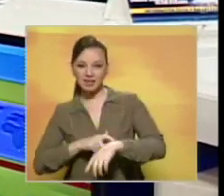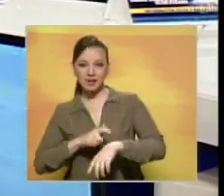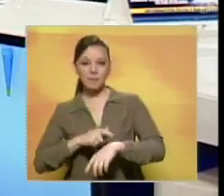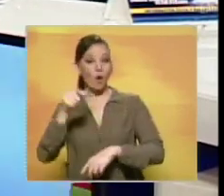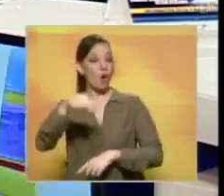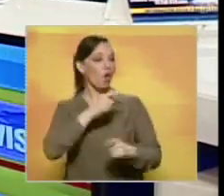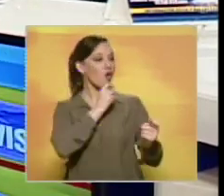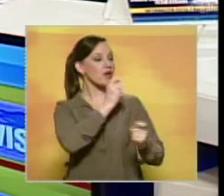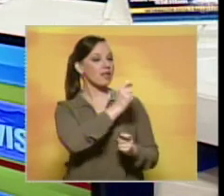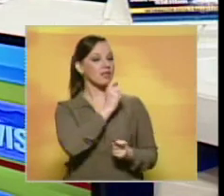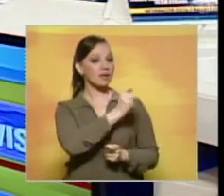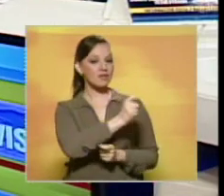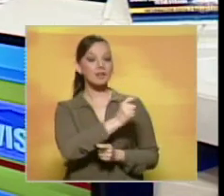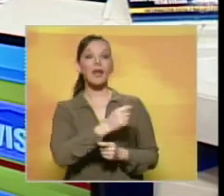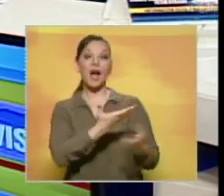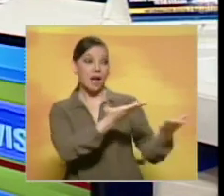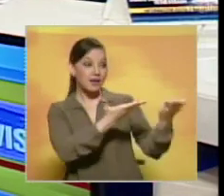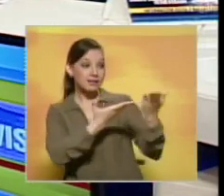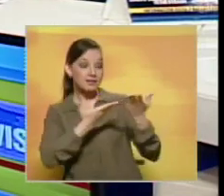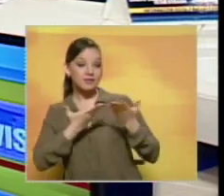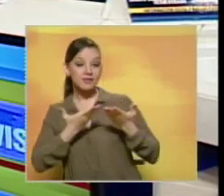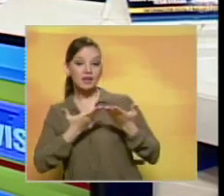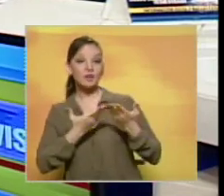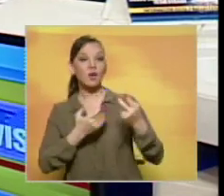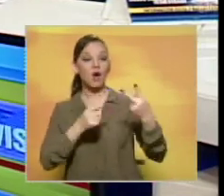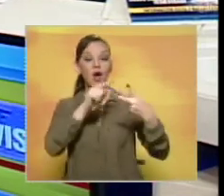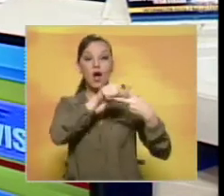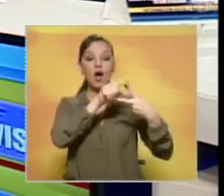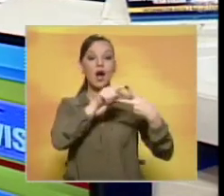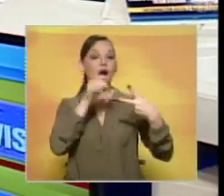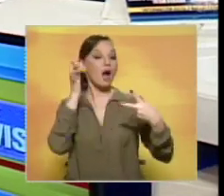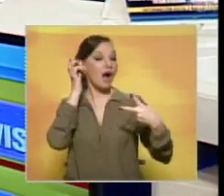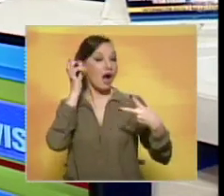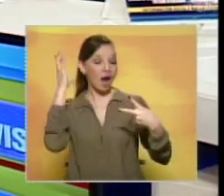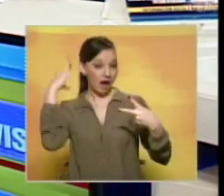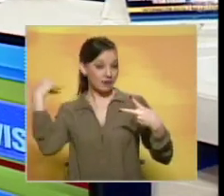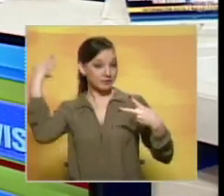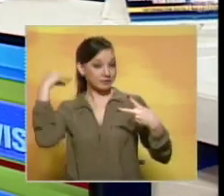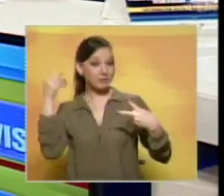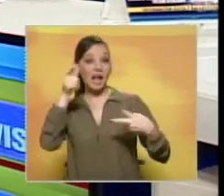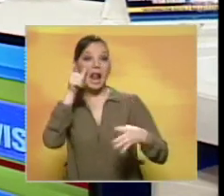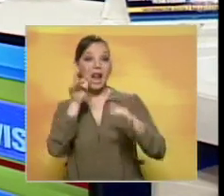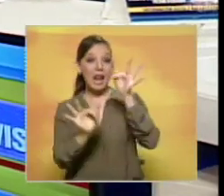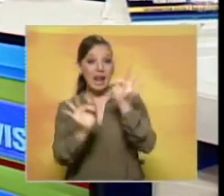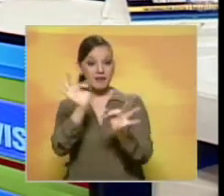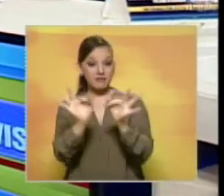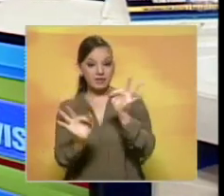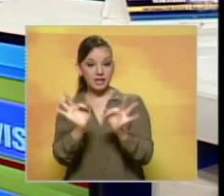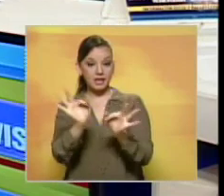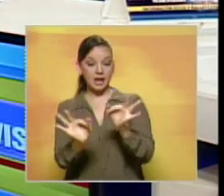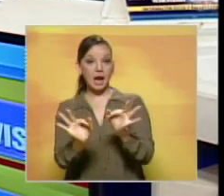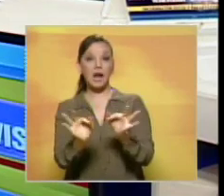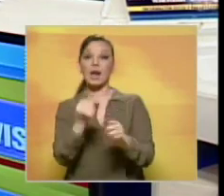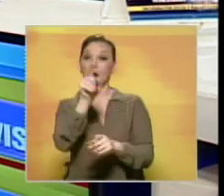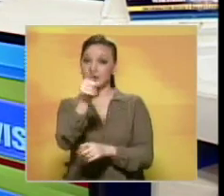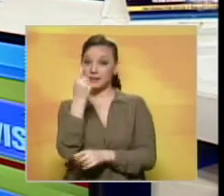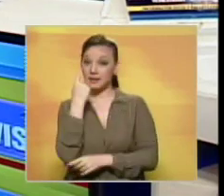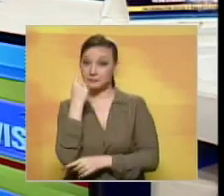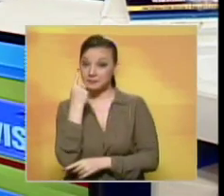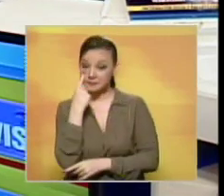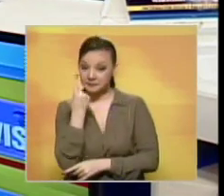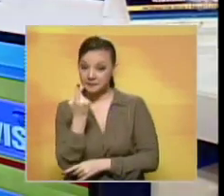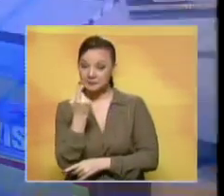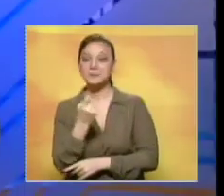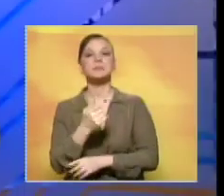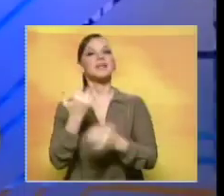hoy en Entrevista a Venevisión estaremos recibiendo la visita de la doctora Luisa Ortega Díaz, fiscal general de la República, así que estén muy atentos. De